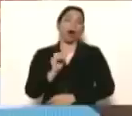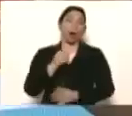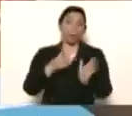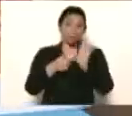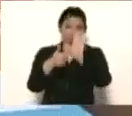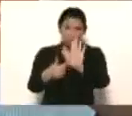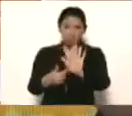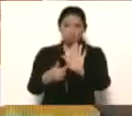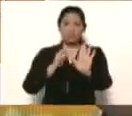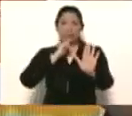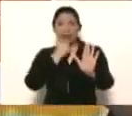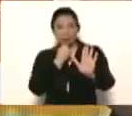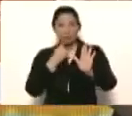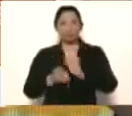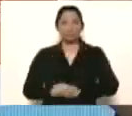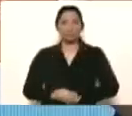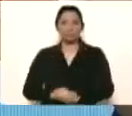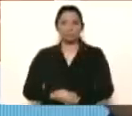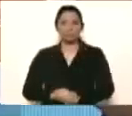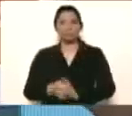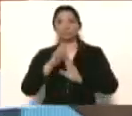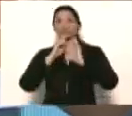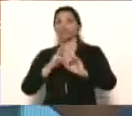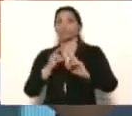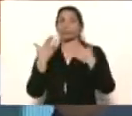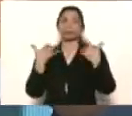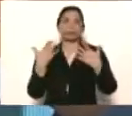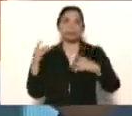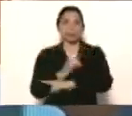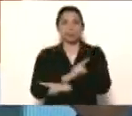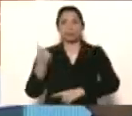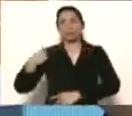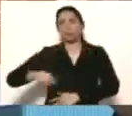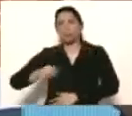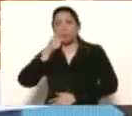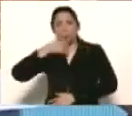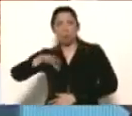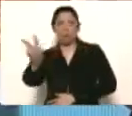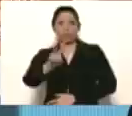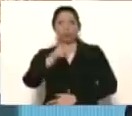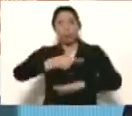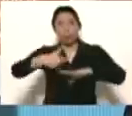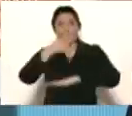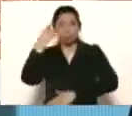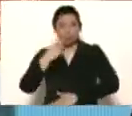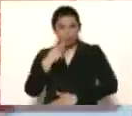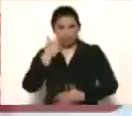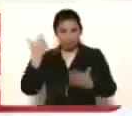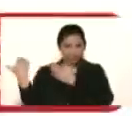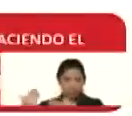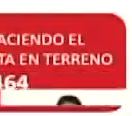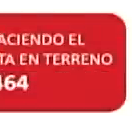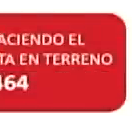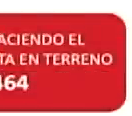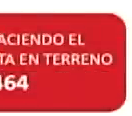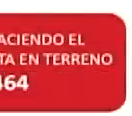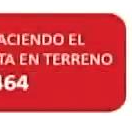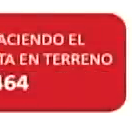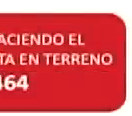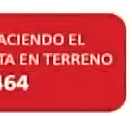de las claves de la respuesta oportuna que ha tenido el pueblo de venezuela y el gobierno bolivariano en la atención de la